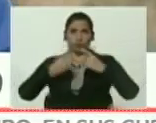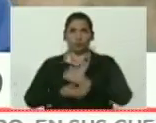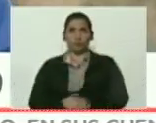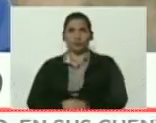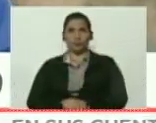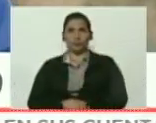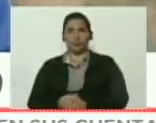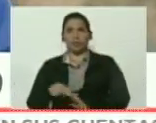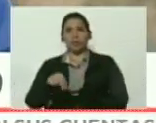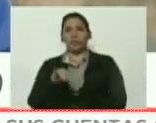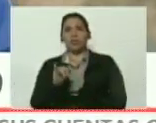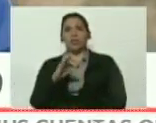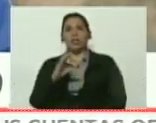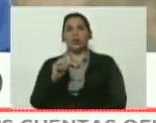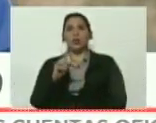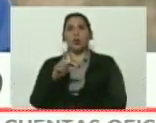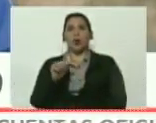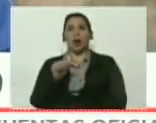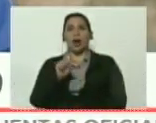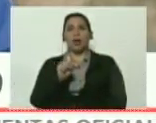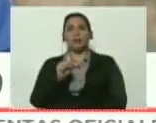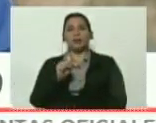Nicolás Maduro García, mi querido padre.